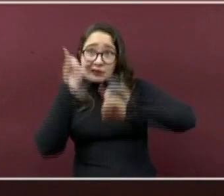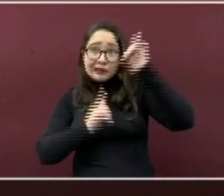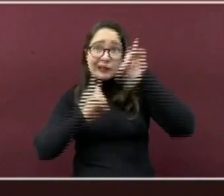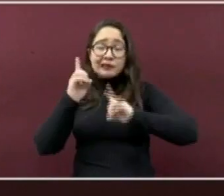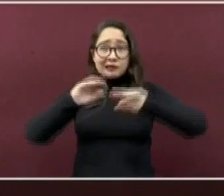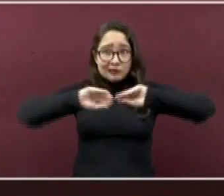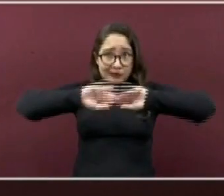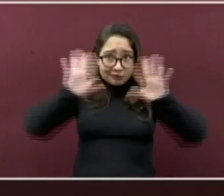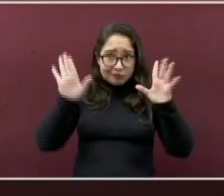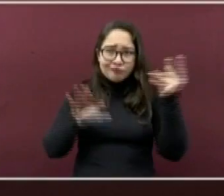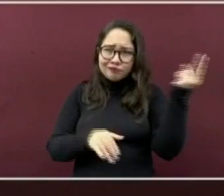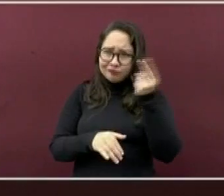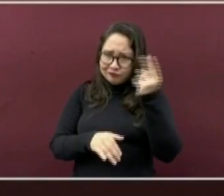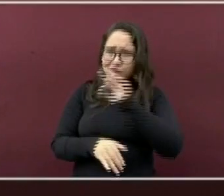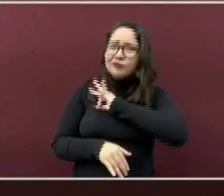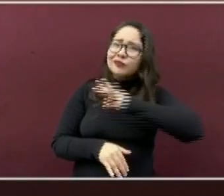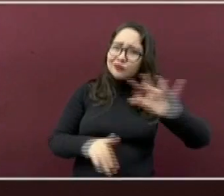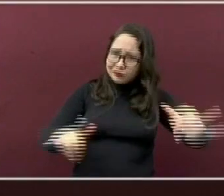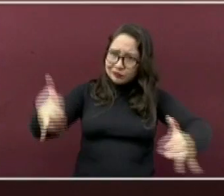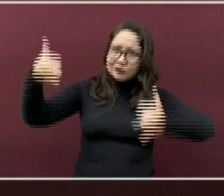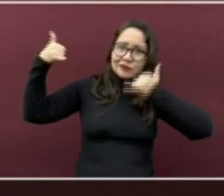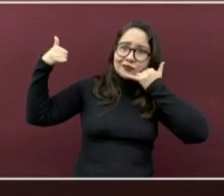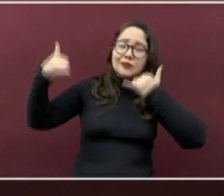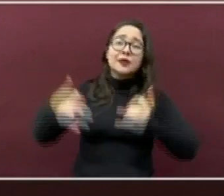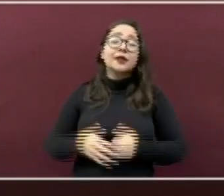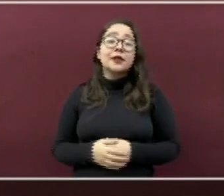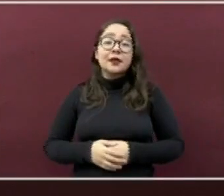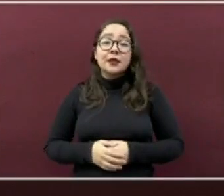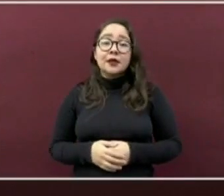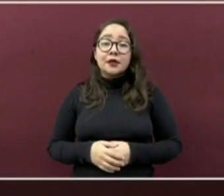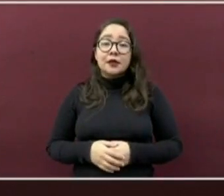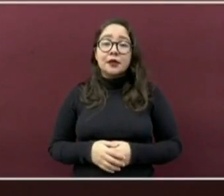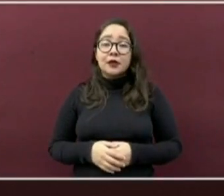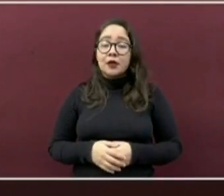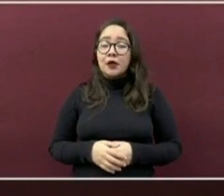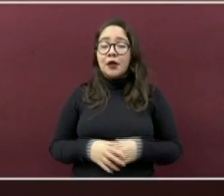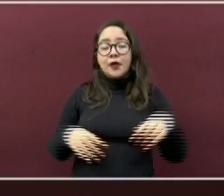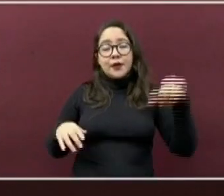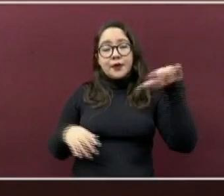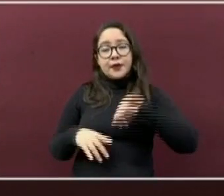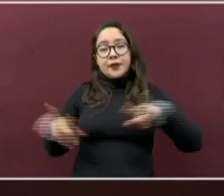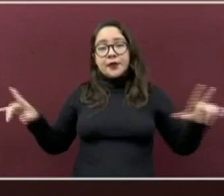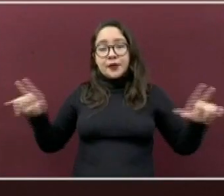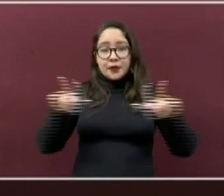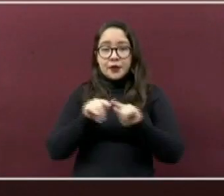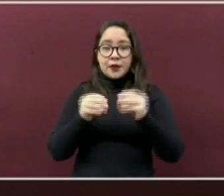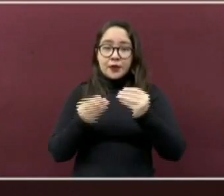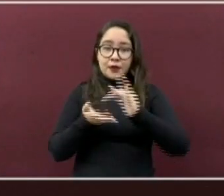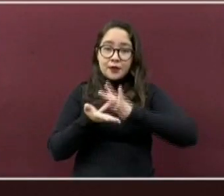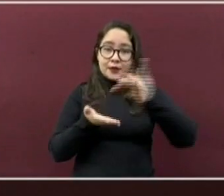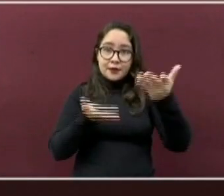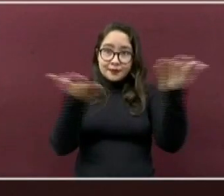aclarar algunas dudas. Por esta noche es todo. Muchas gracias.